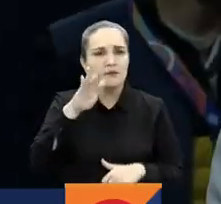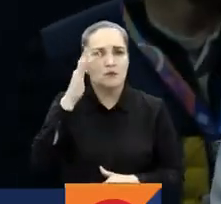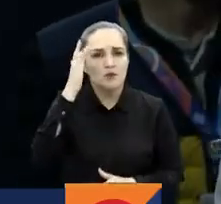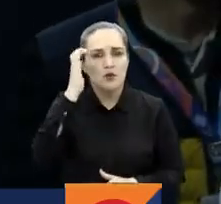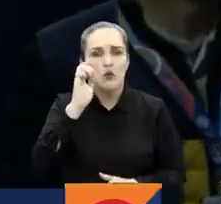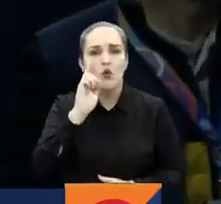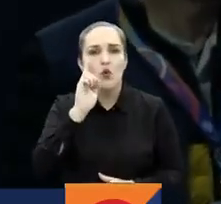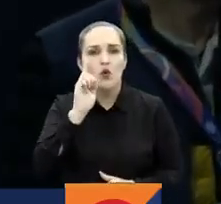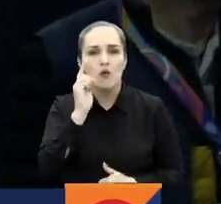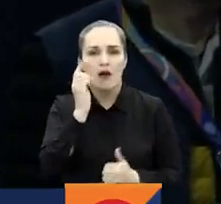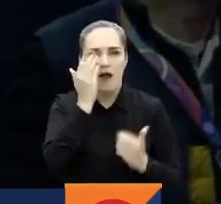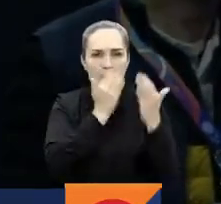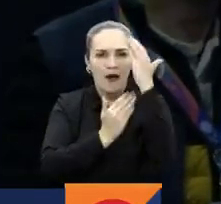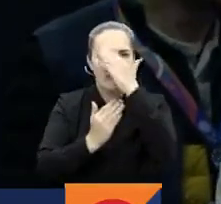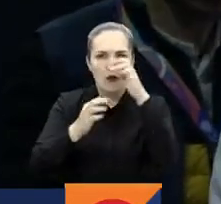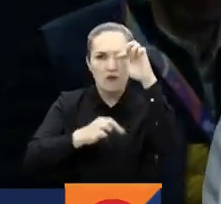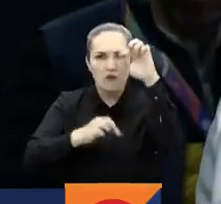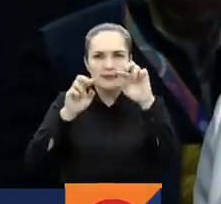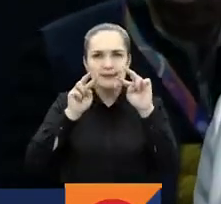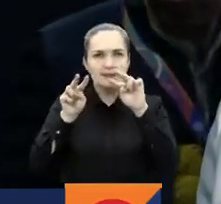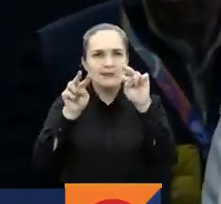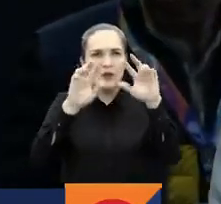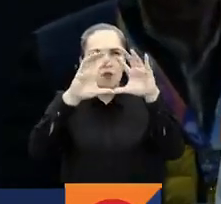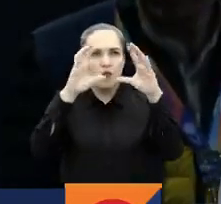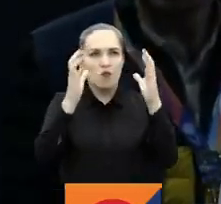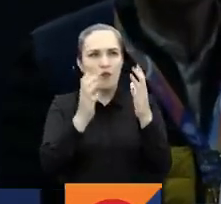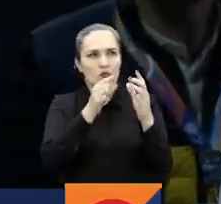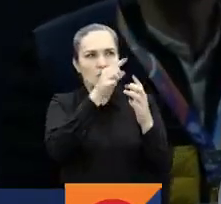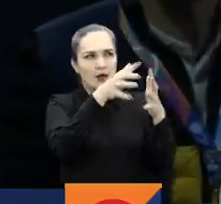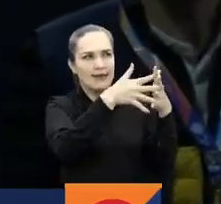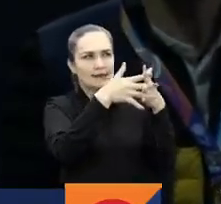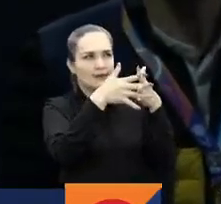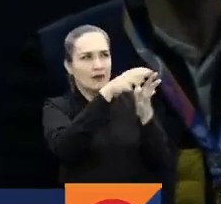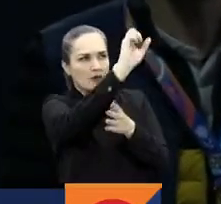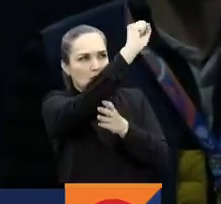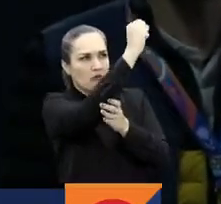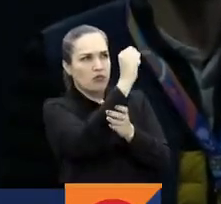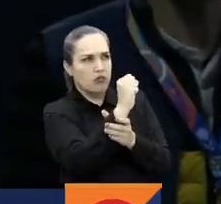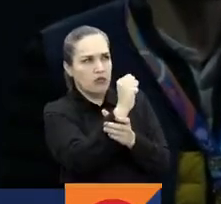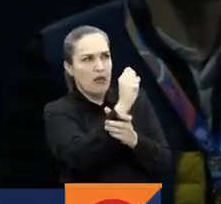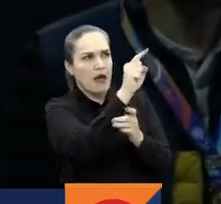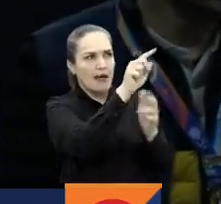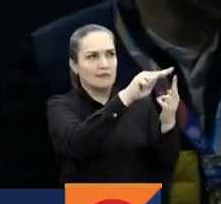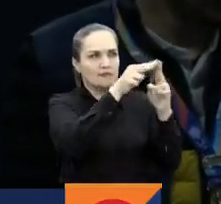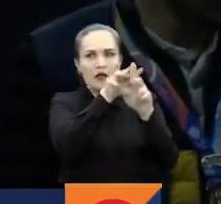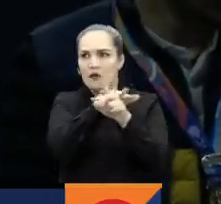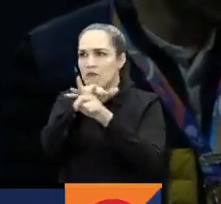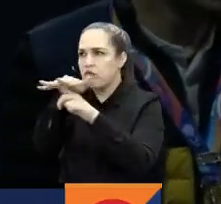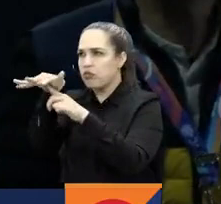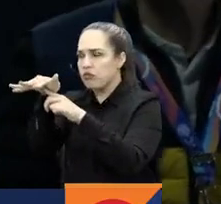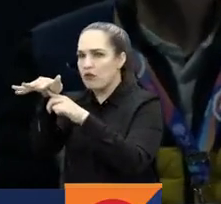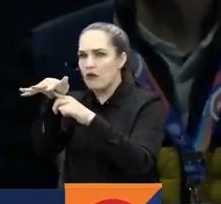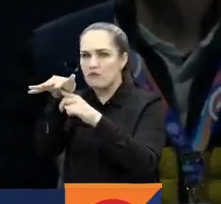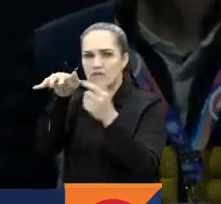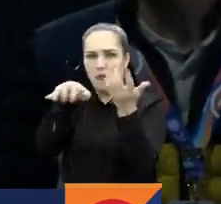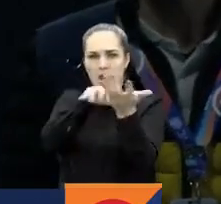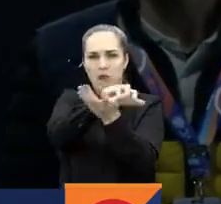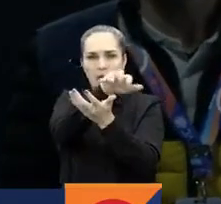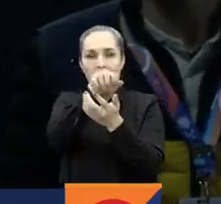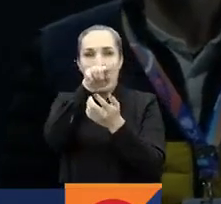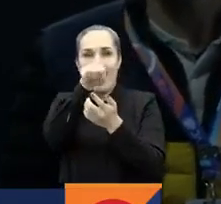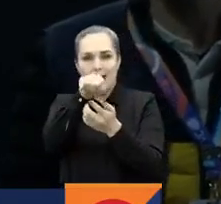hecho algunos analistas de una posible recesión en los Estados Unidos. Entonces, lo que se está viendo también es una corrección